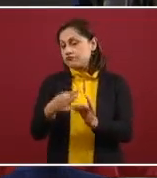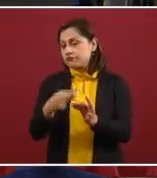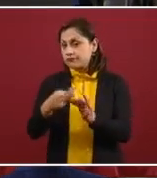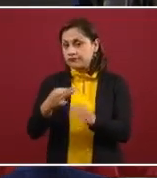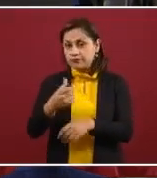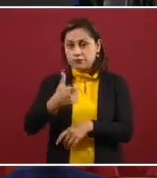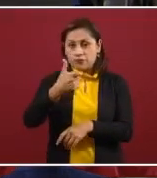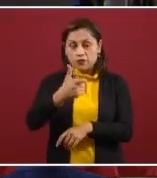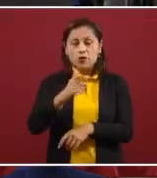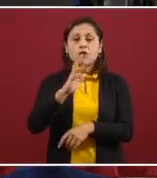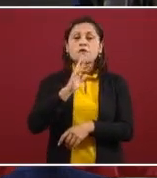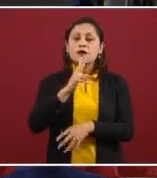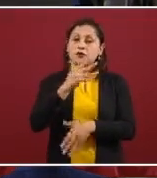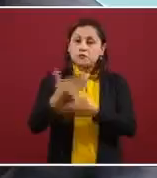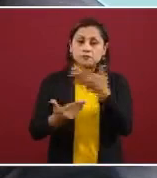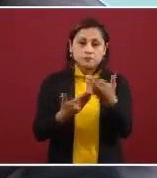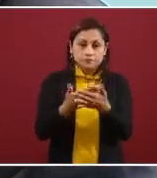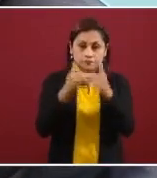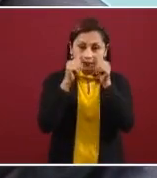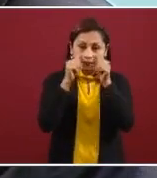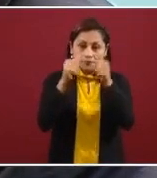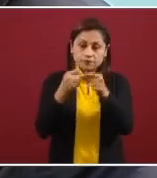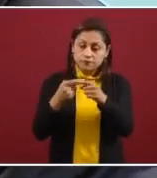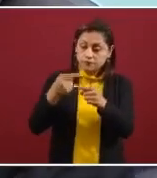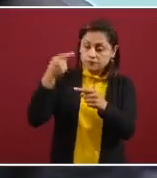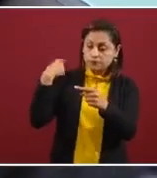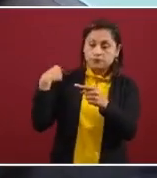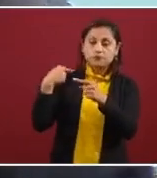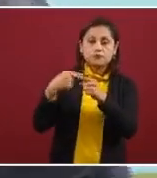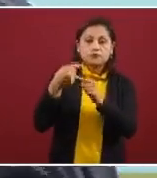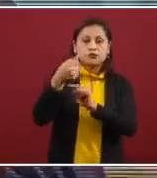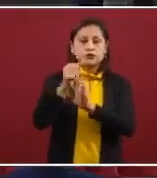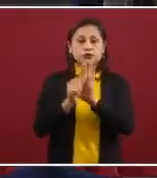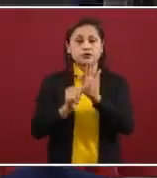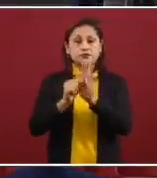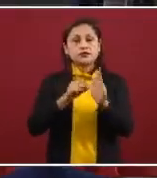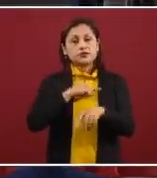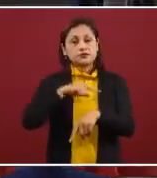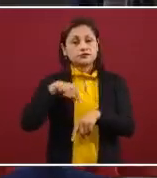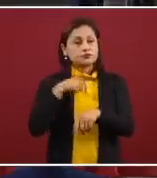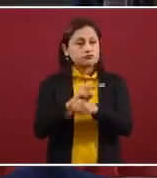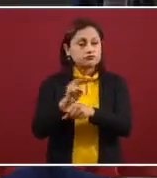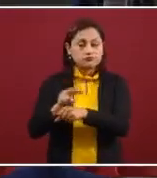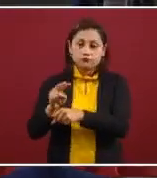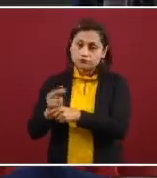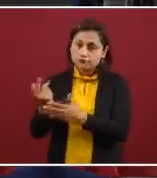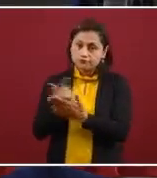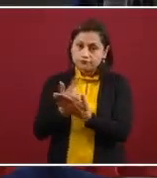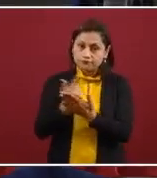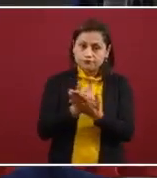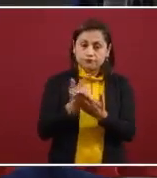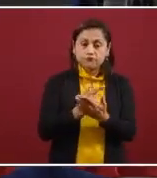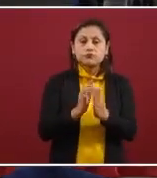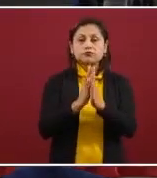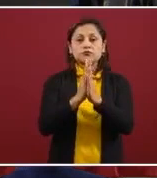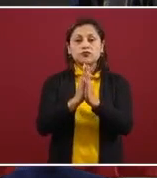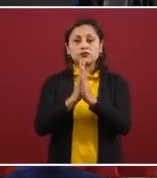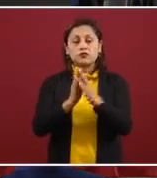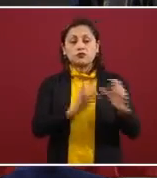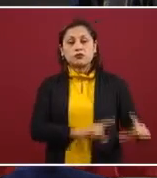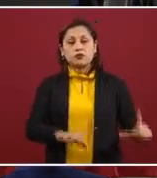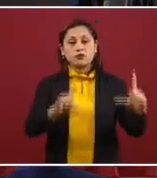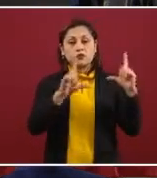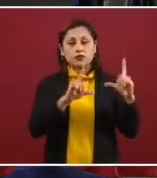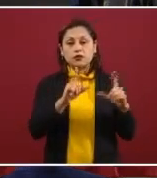de servicio a lo largo de estos 6 meses del ejercicio. Si podemos pasar rápidamente el jingle de